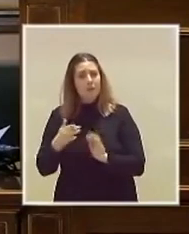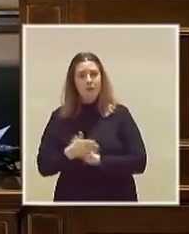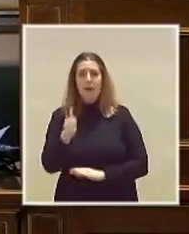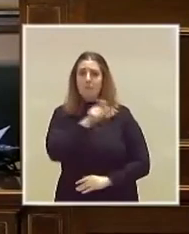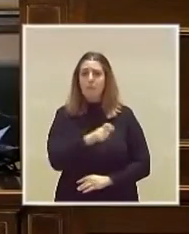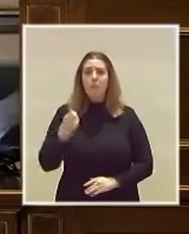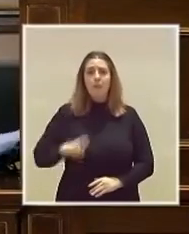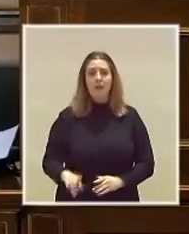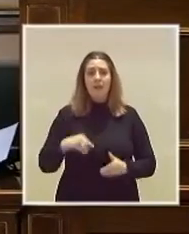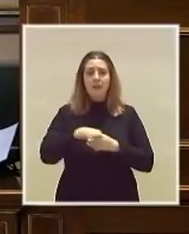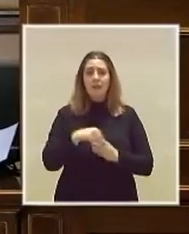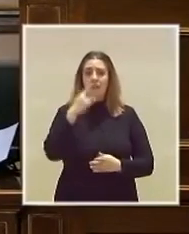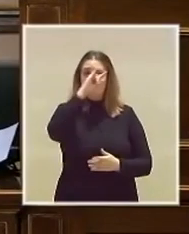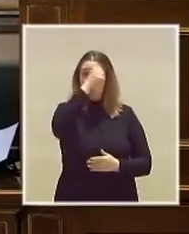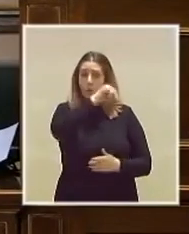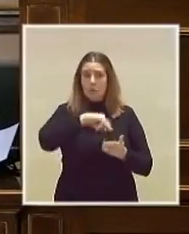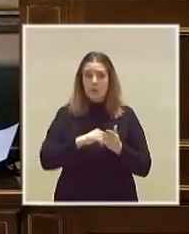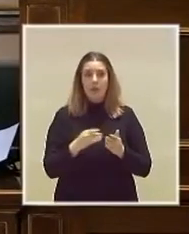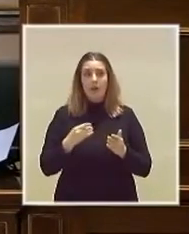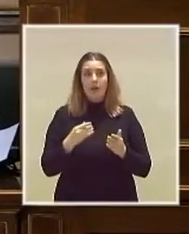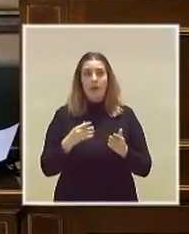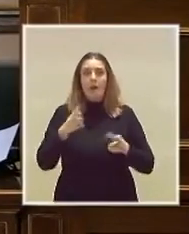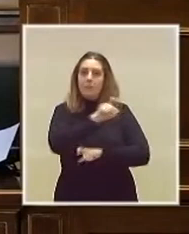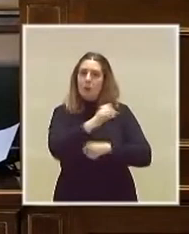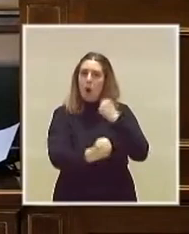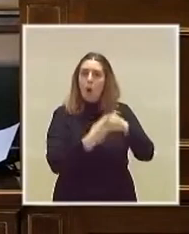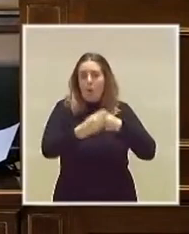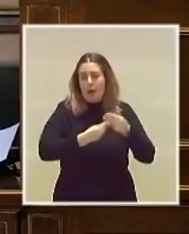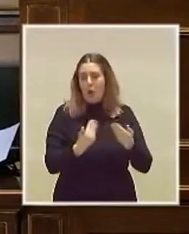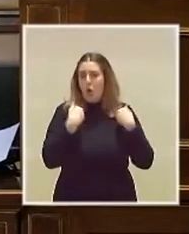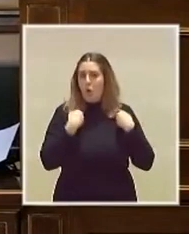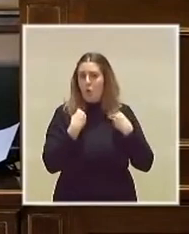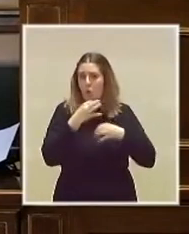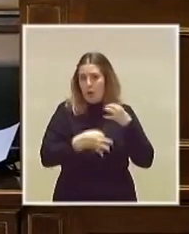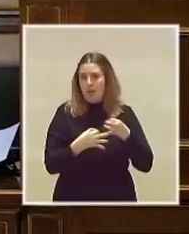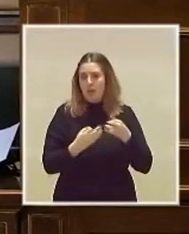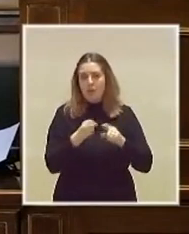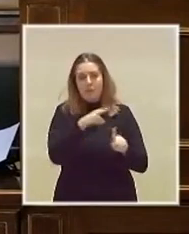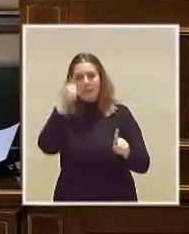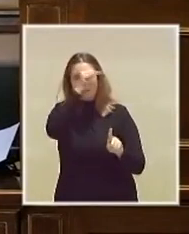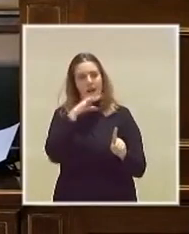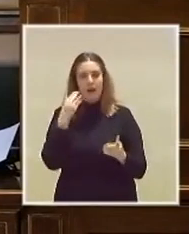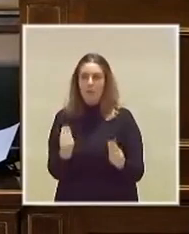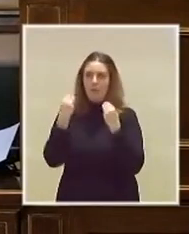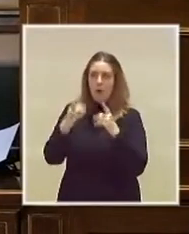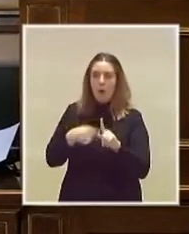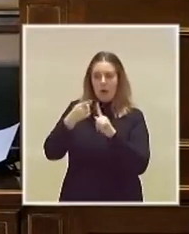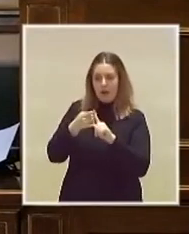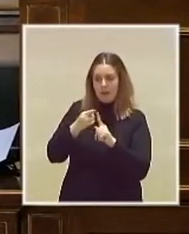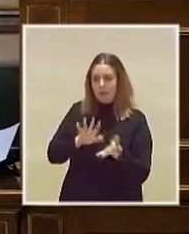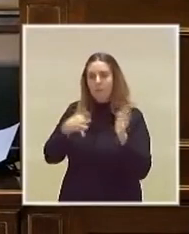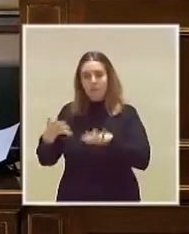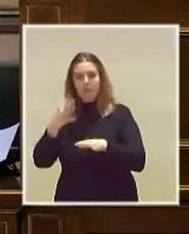profesionales del sistema de justicia, el conjunto de operadores jurídicos, tienen la formación en perspectiva de género necesaria para la correcta